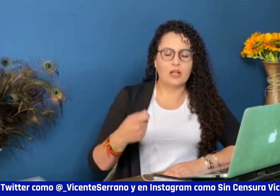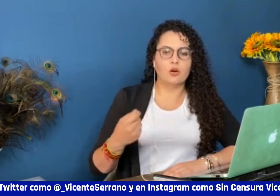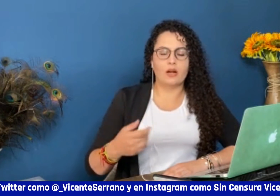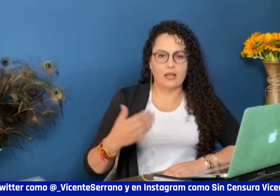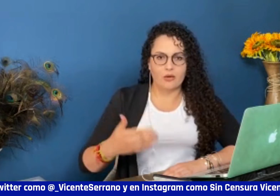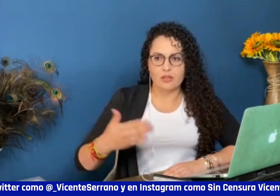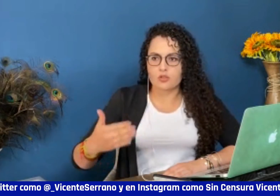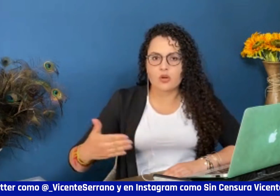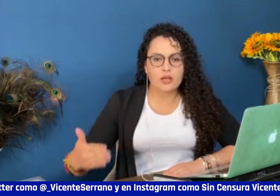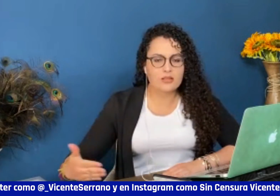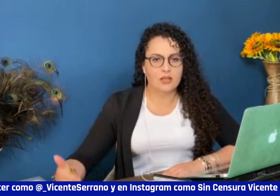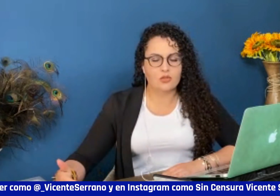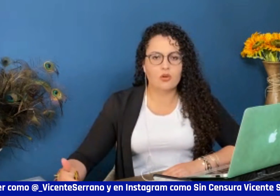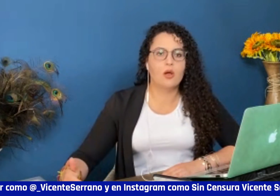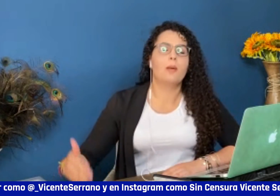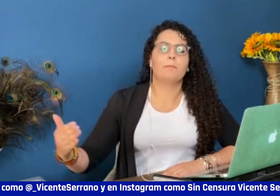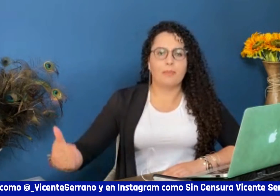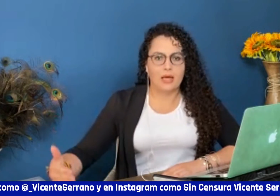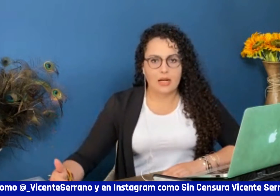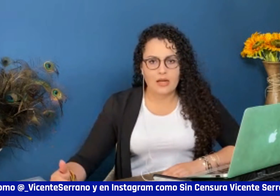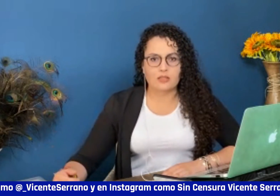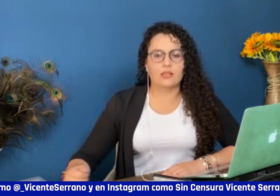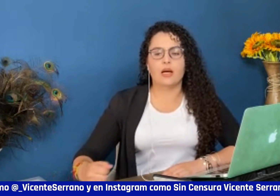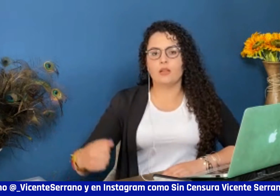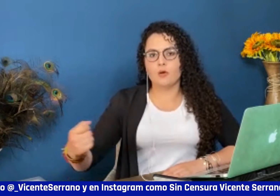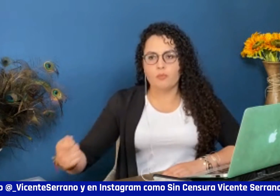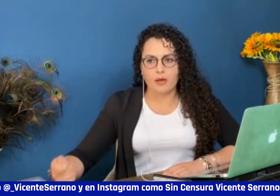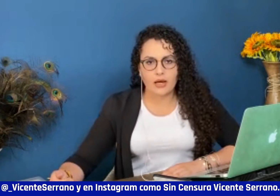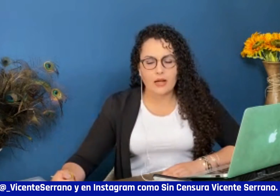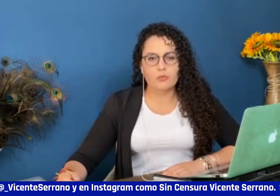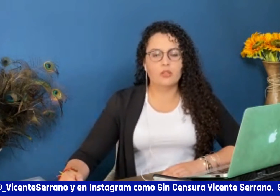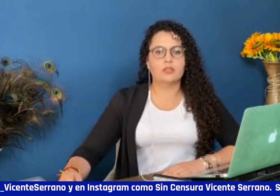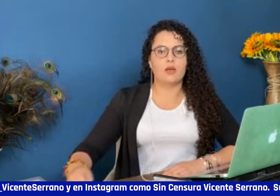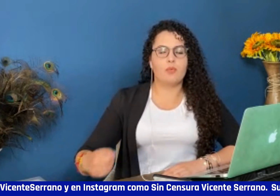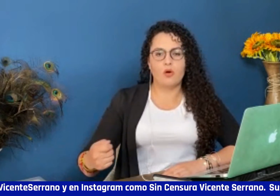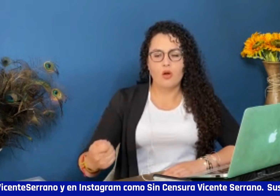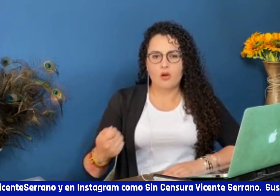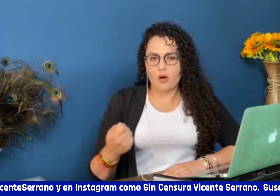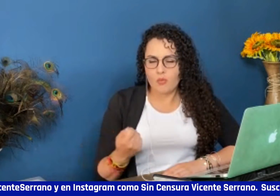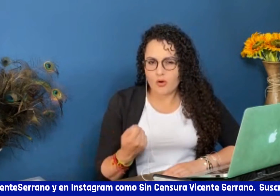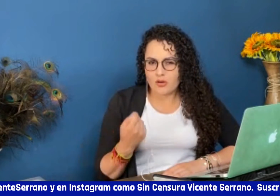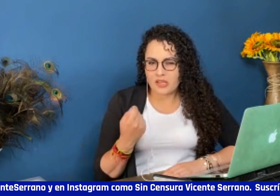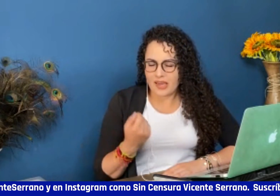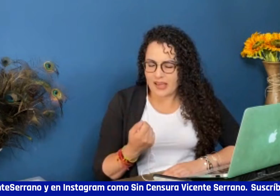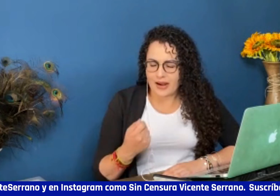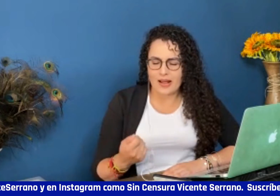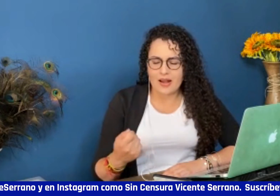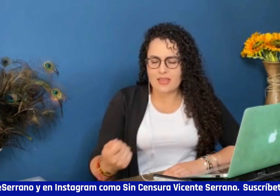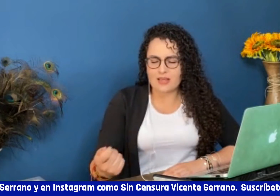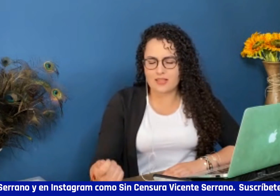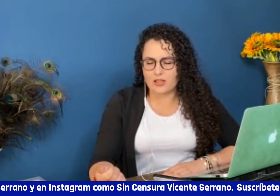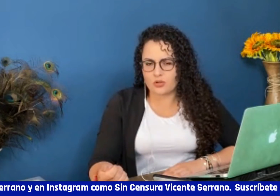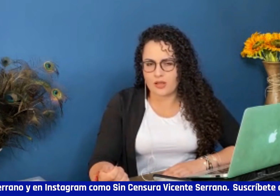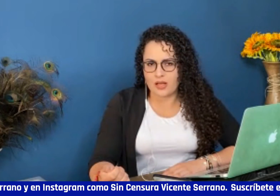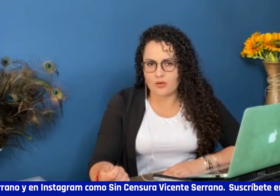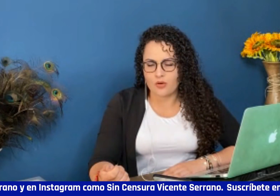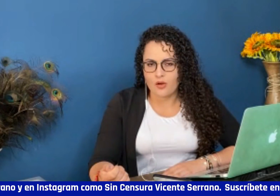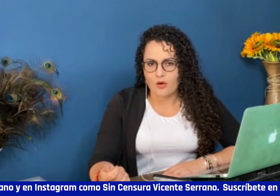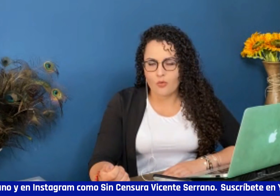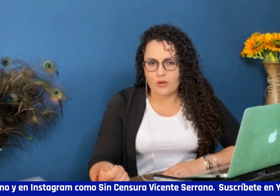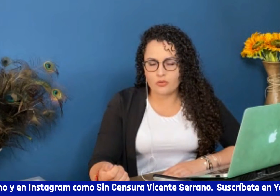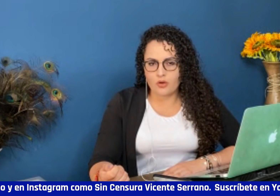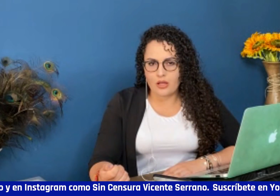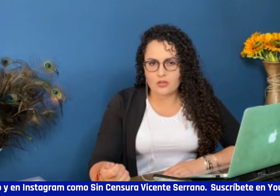Págame estas recaudaciones que son para el Estado, para el municipio. ¿Con qué cara le dices al